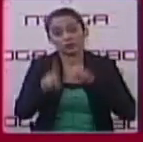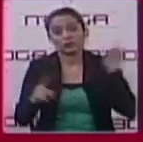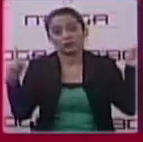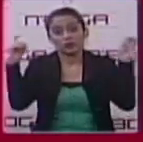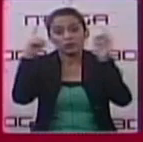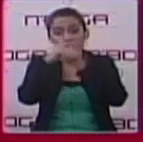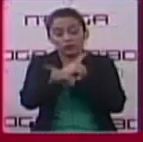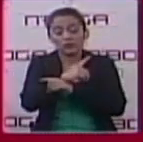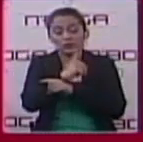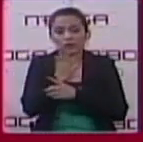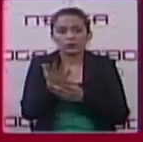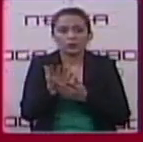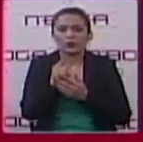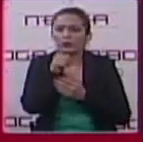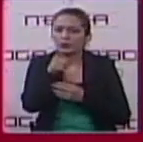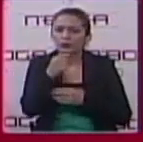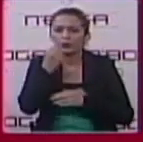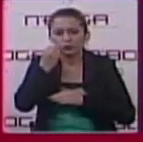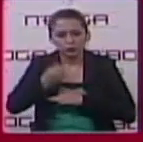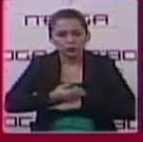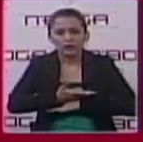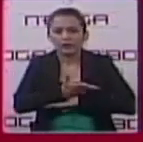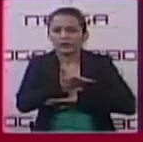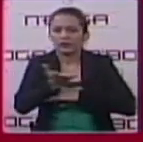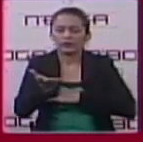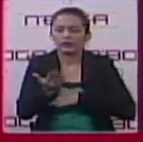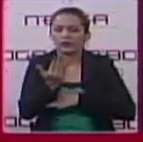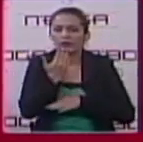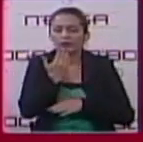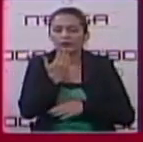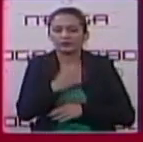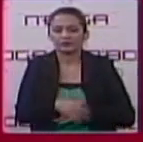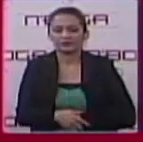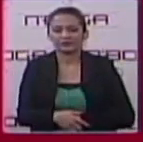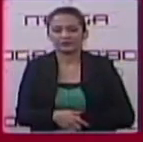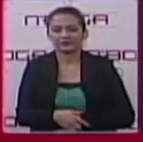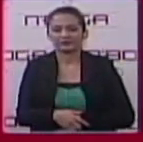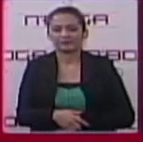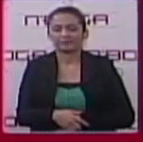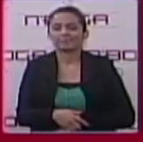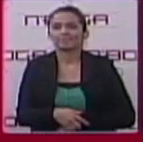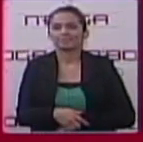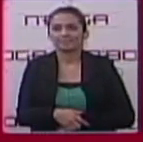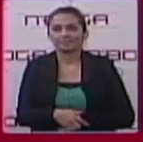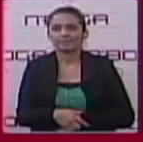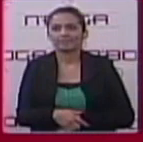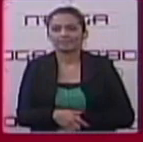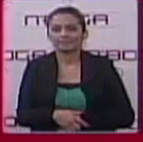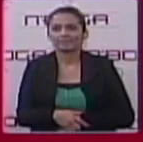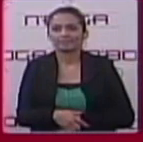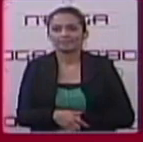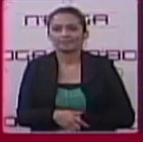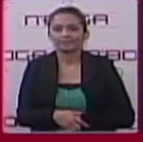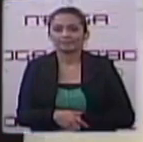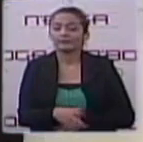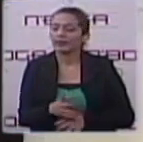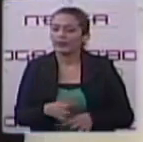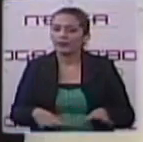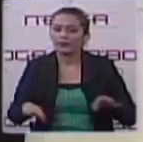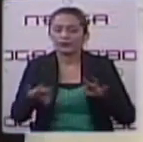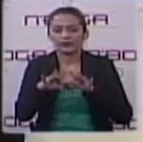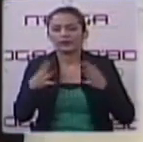se presentan obstáculos Pero la idea es empezar y realmente hacerlo claro yo creo que justamente eso es no tener miedo